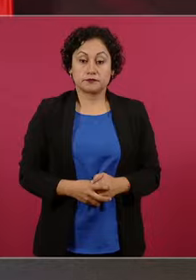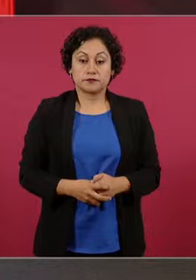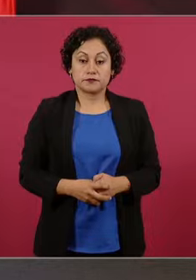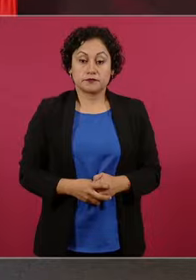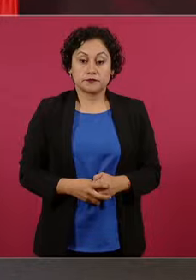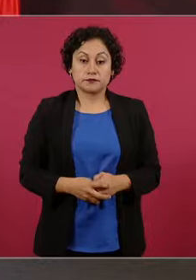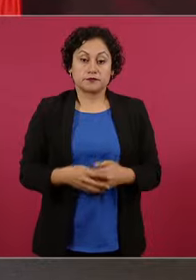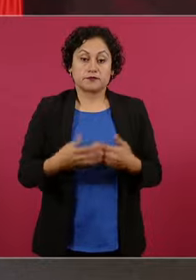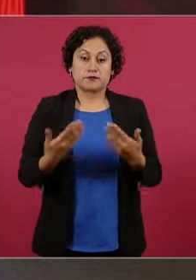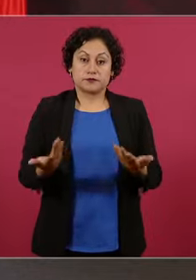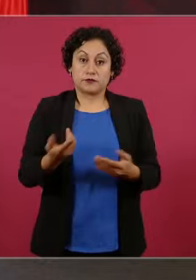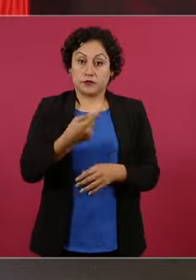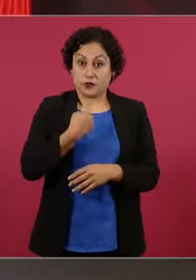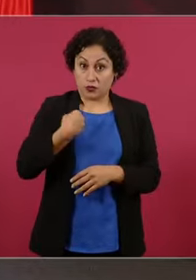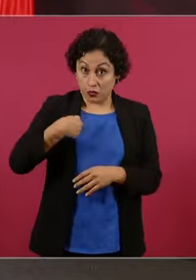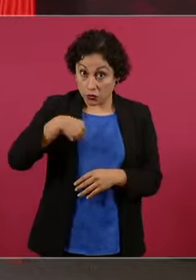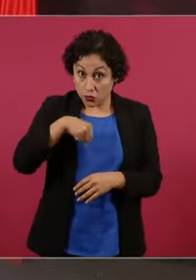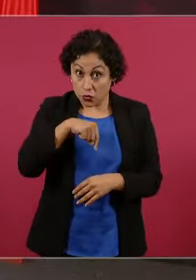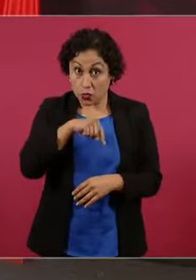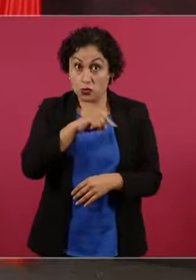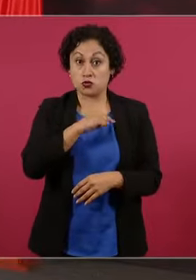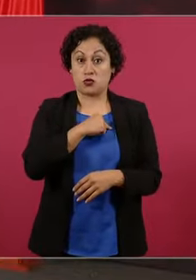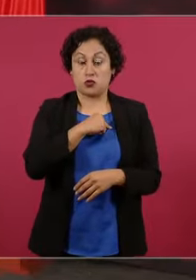levantando falsos testimonios.